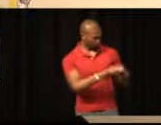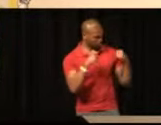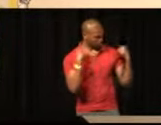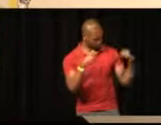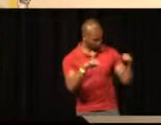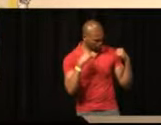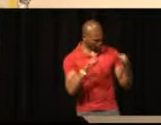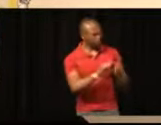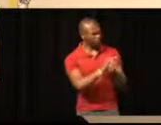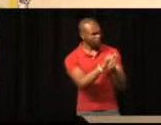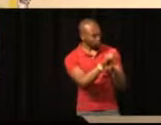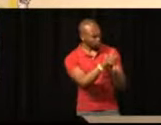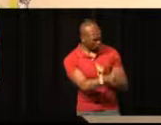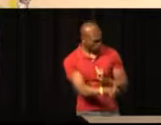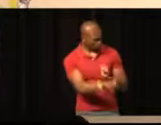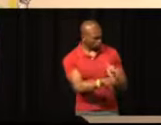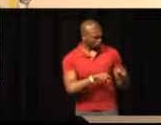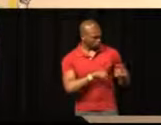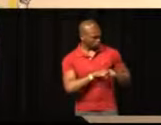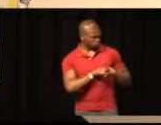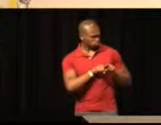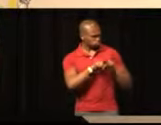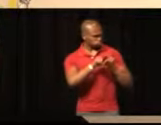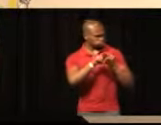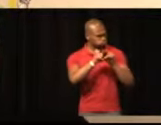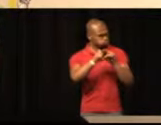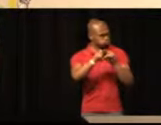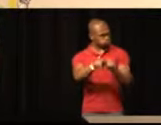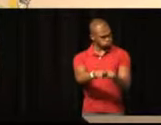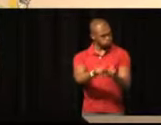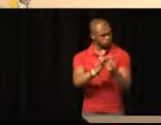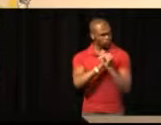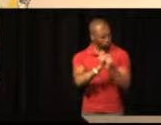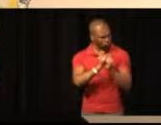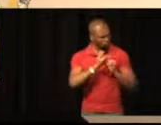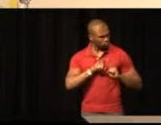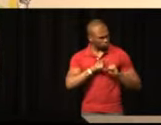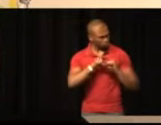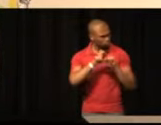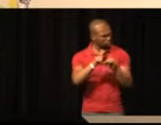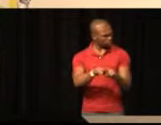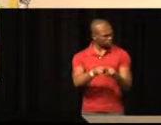las licenciaturas en educación física y deporte están yendo en esa dirección.